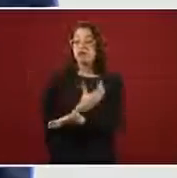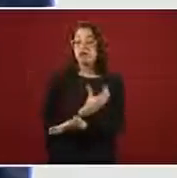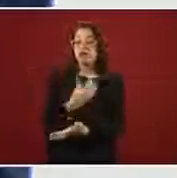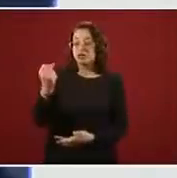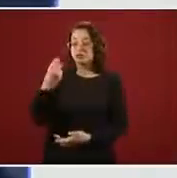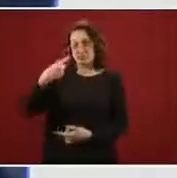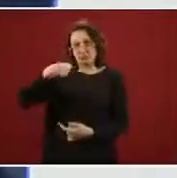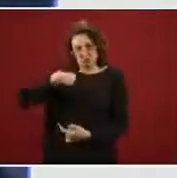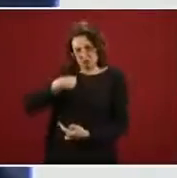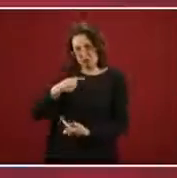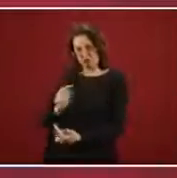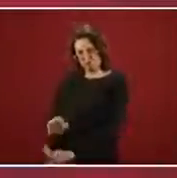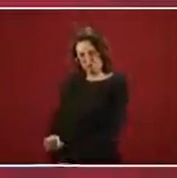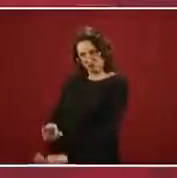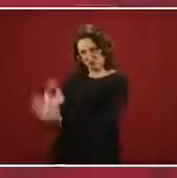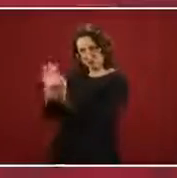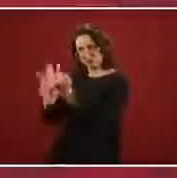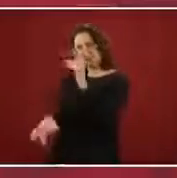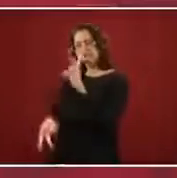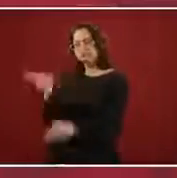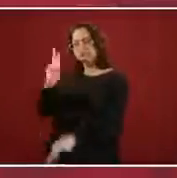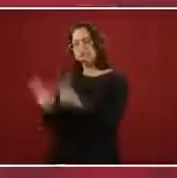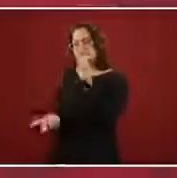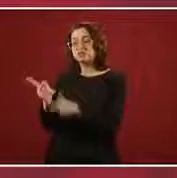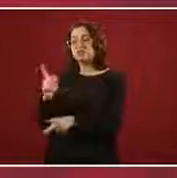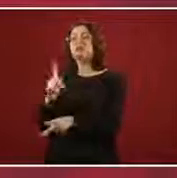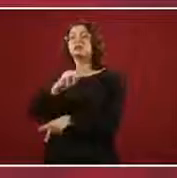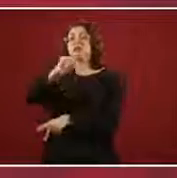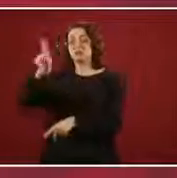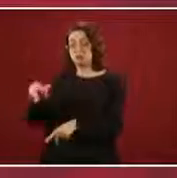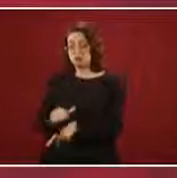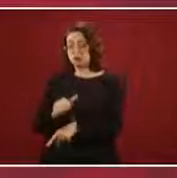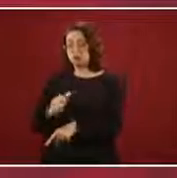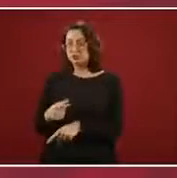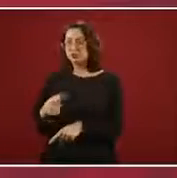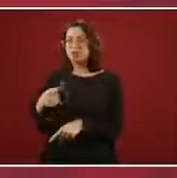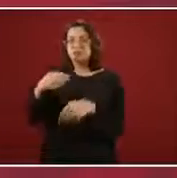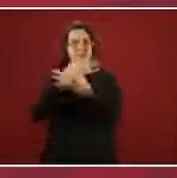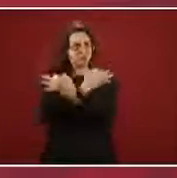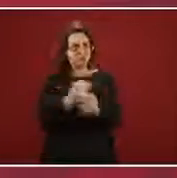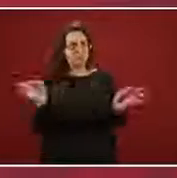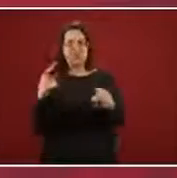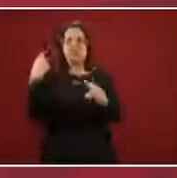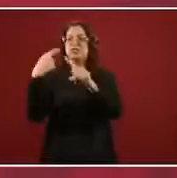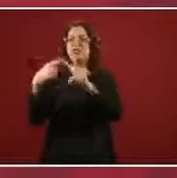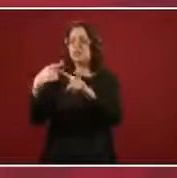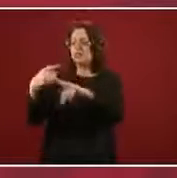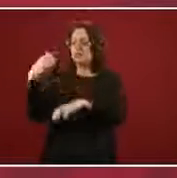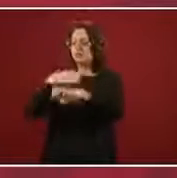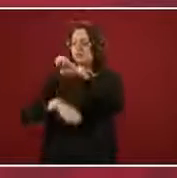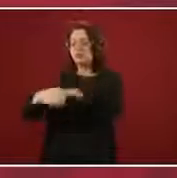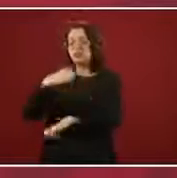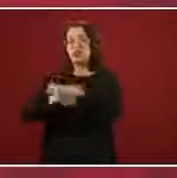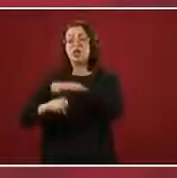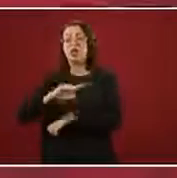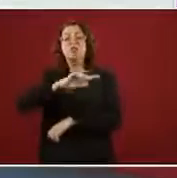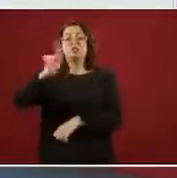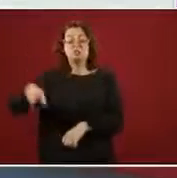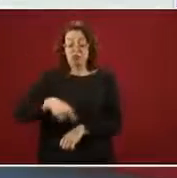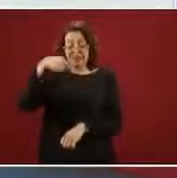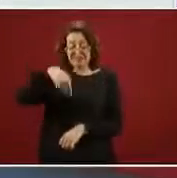son. Y aquí también, cada semana, como lo hacemos con la refinería, como lo hacemos con el